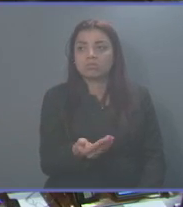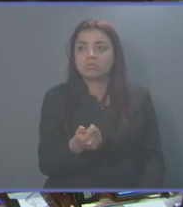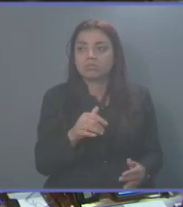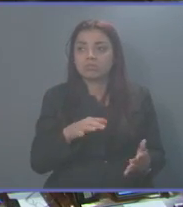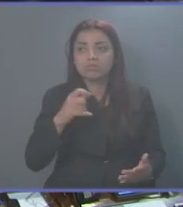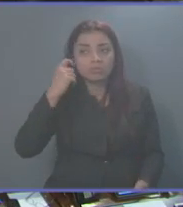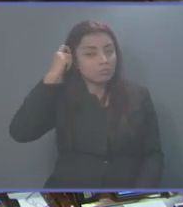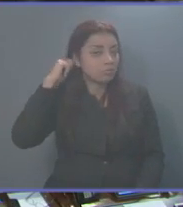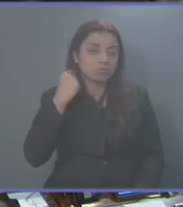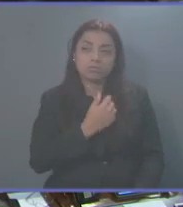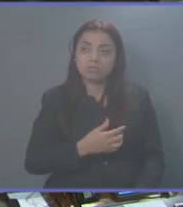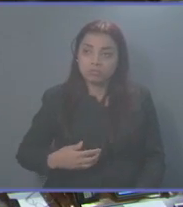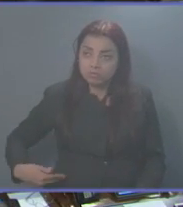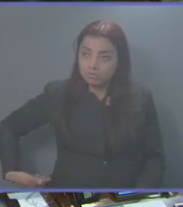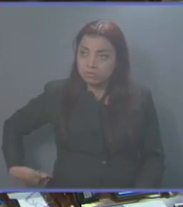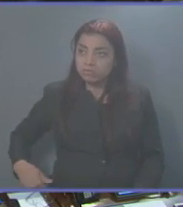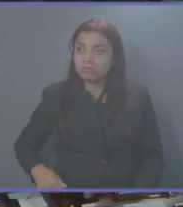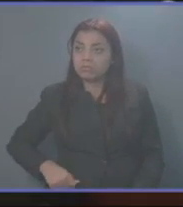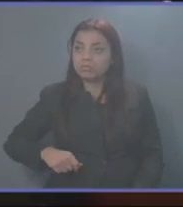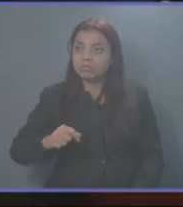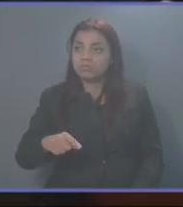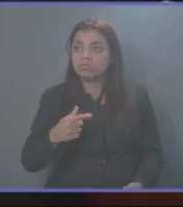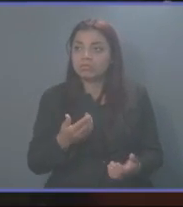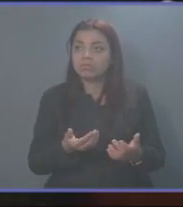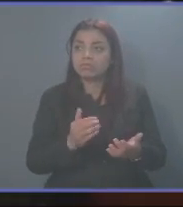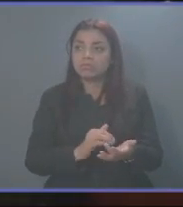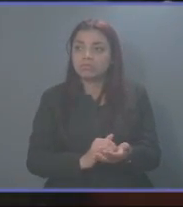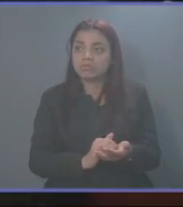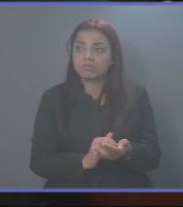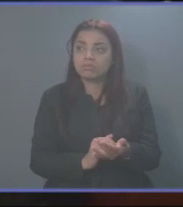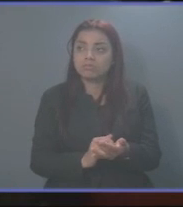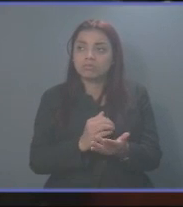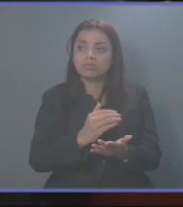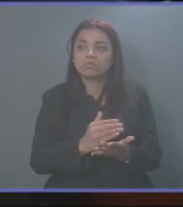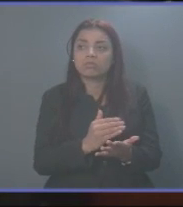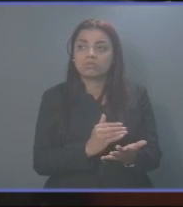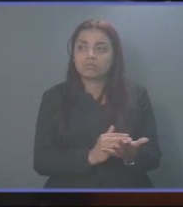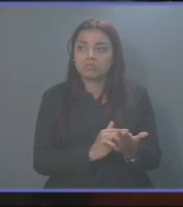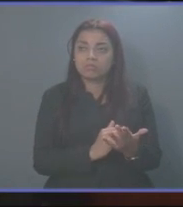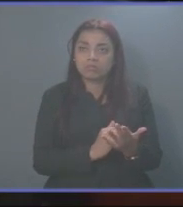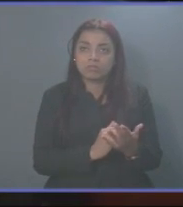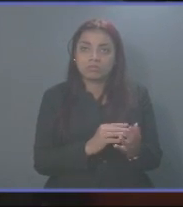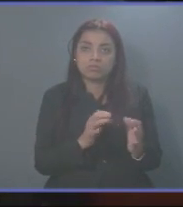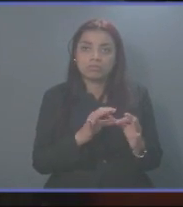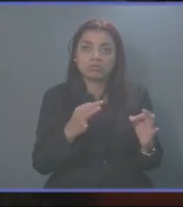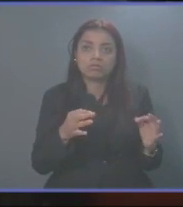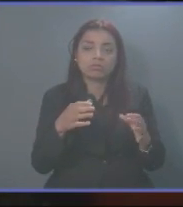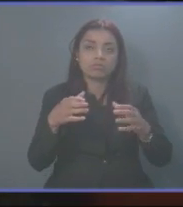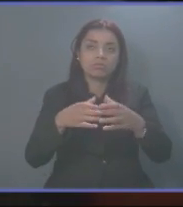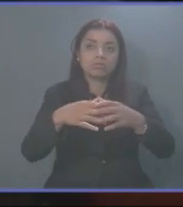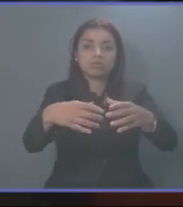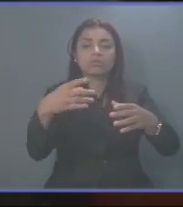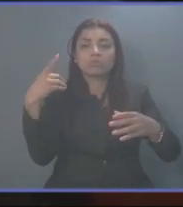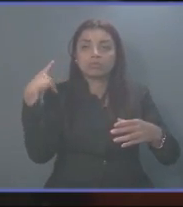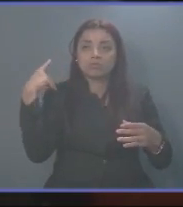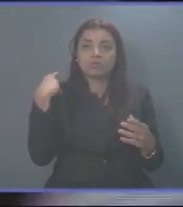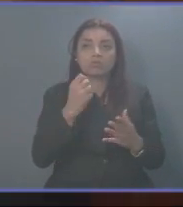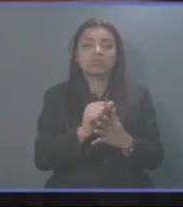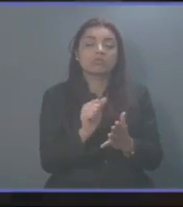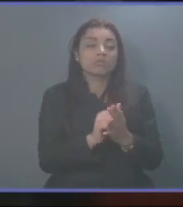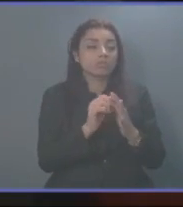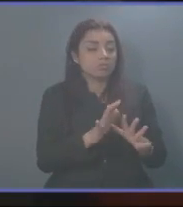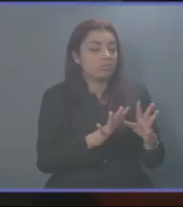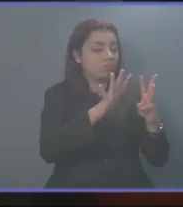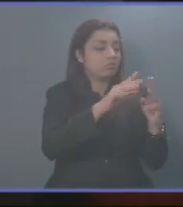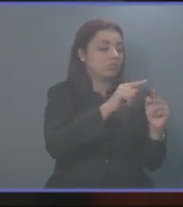Gracias, presidente. Aquí está repetida una atribución que ya está contemplada para el Comité Directivo del INDES en el artículo